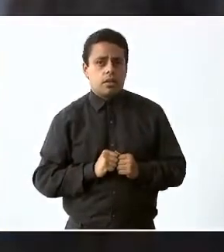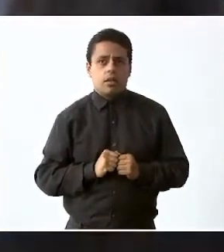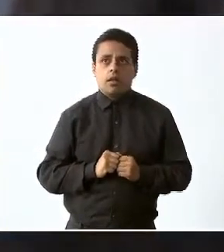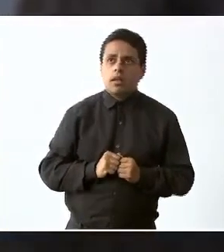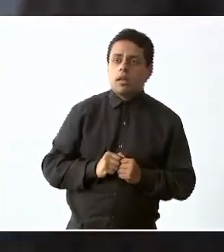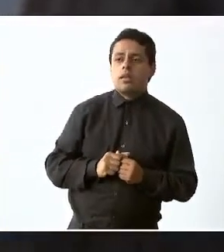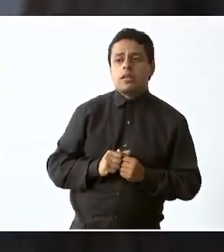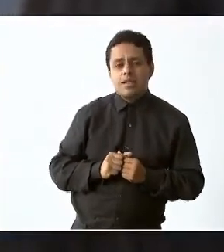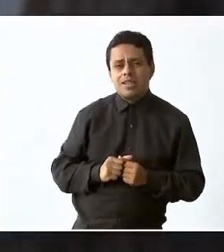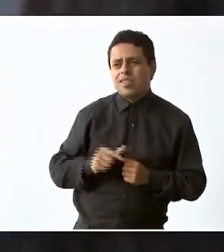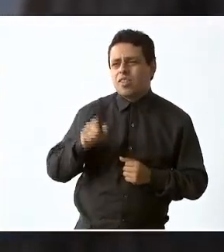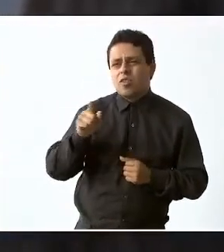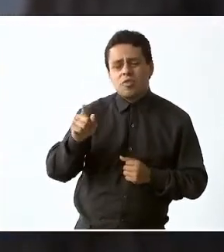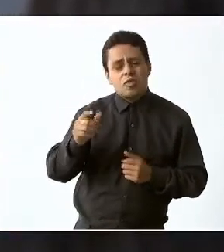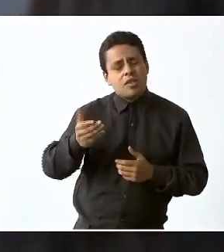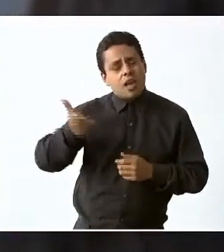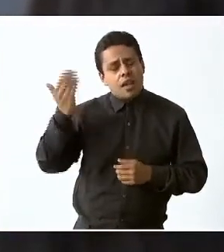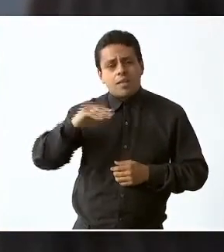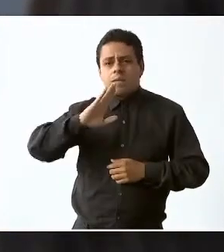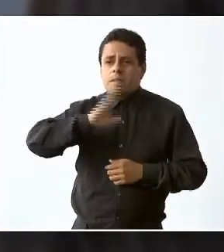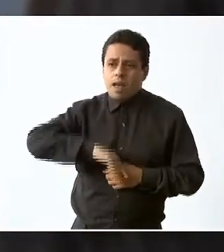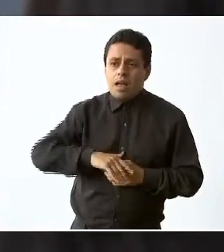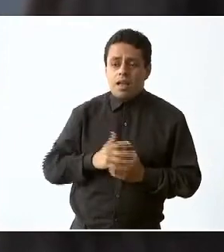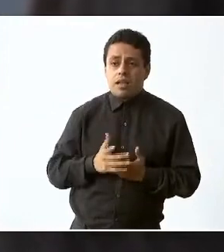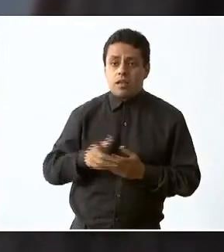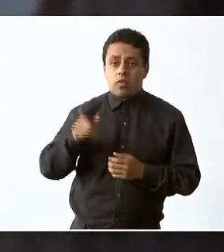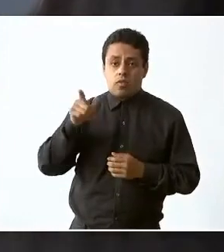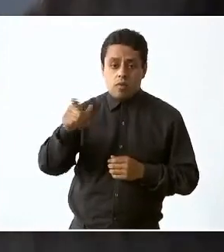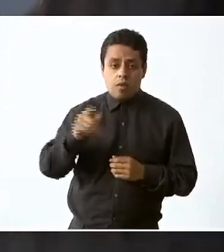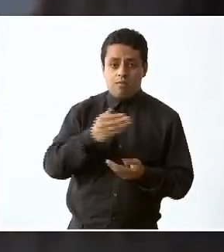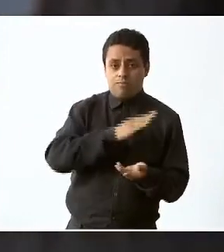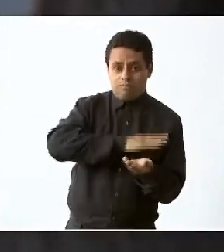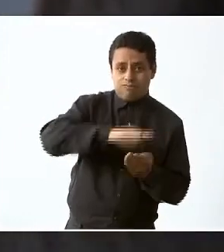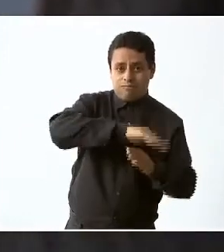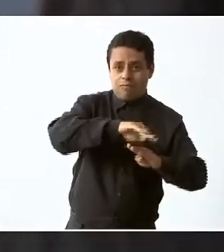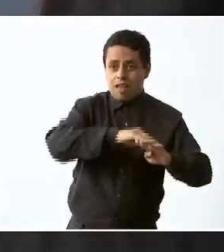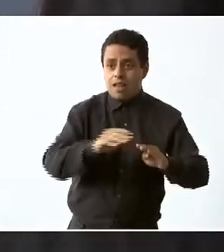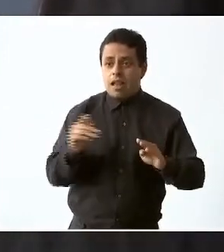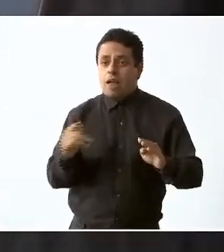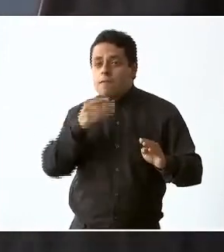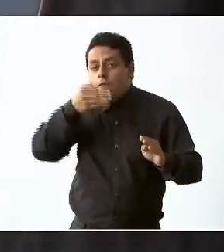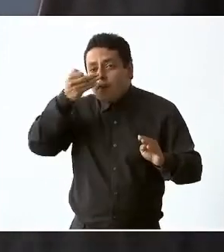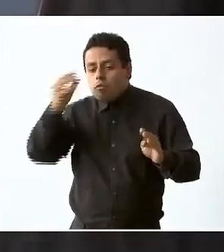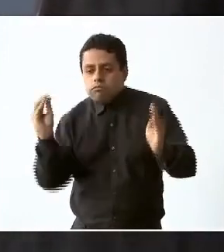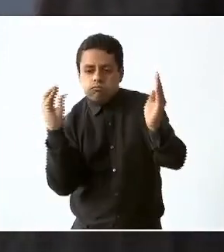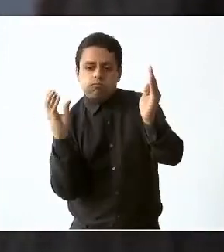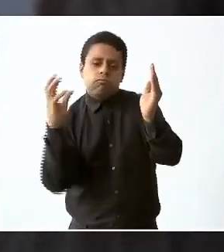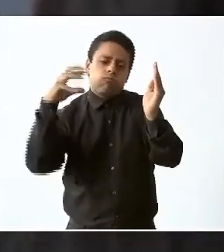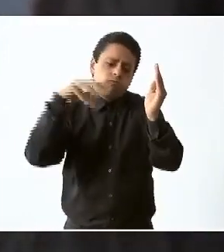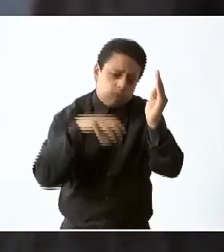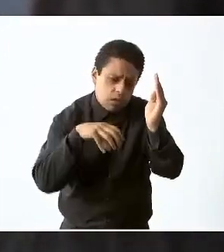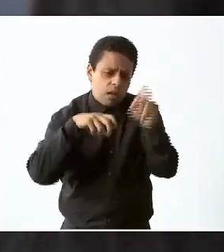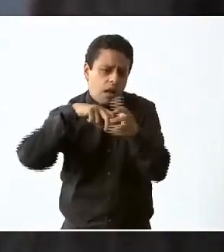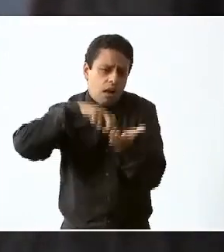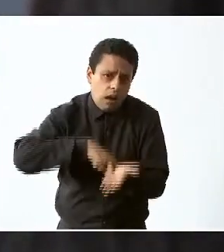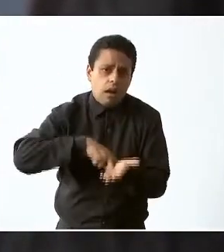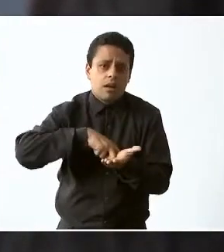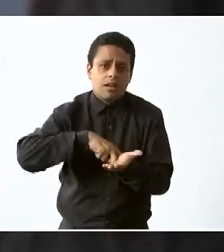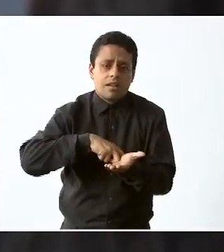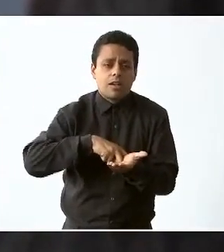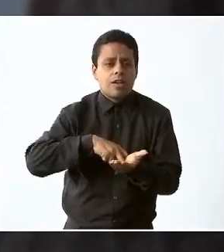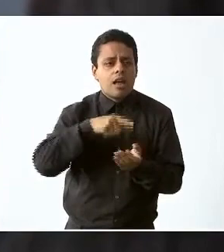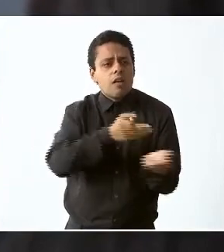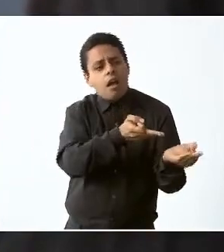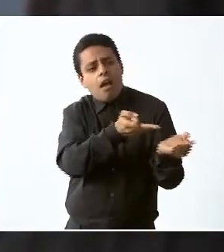Anacrónicamente, absurdamente, a tu nopal inclinas el rosal, al idioma del blanco, tú lo imantas y